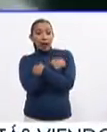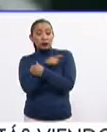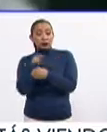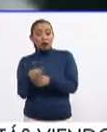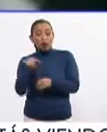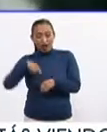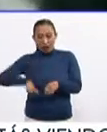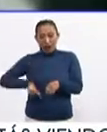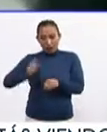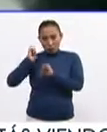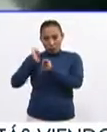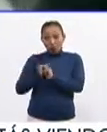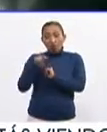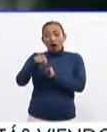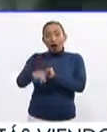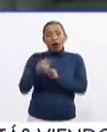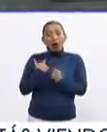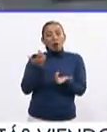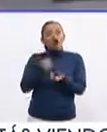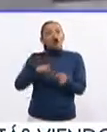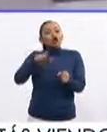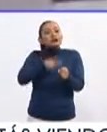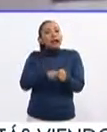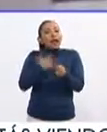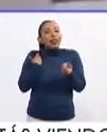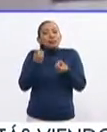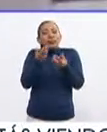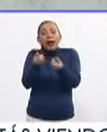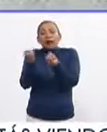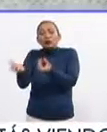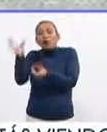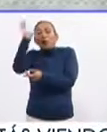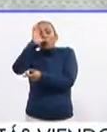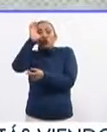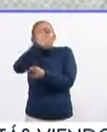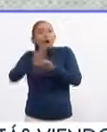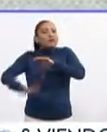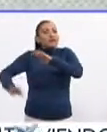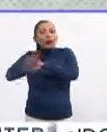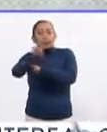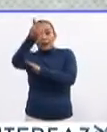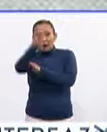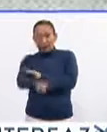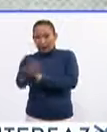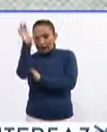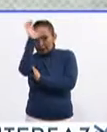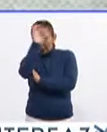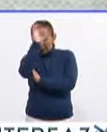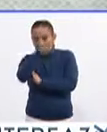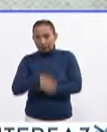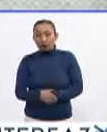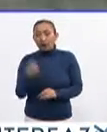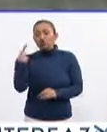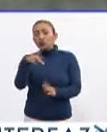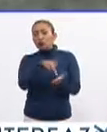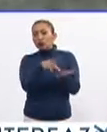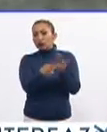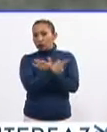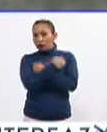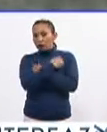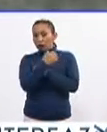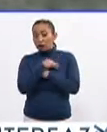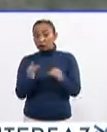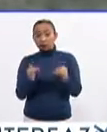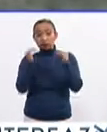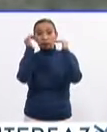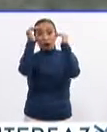que impartiría el Estado sería socialista, proporcionando una cultura basada en la verdad científica. Su proyecto educativo